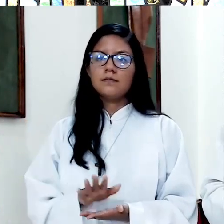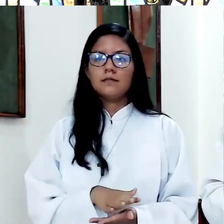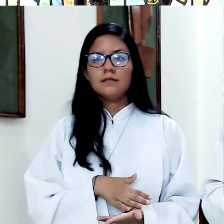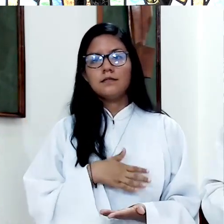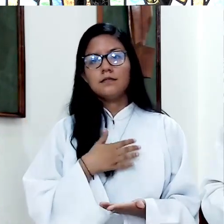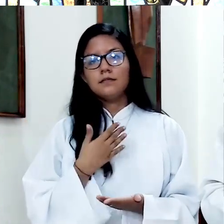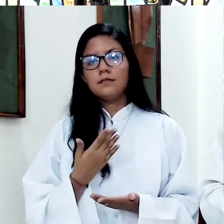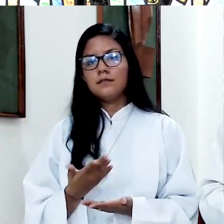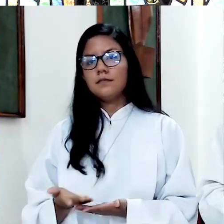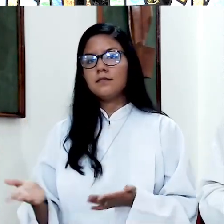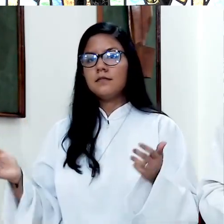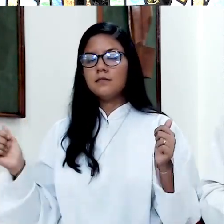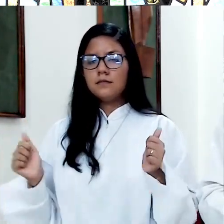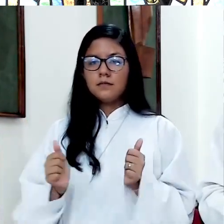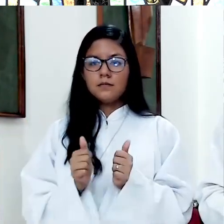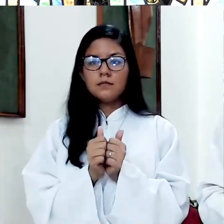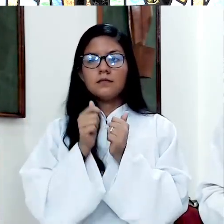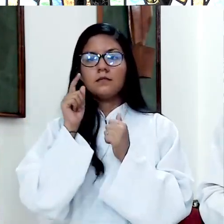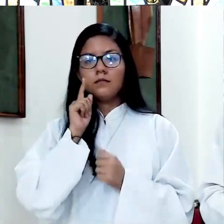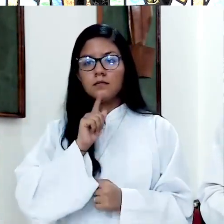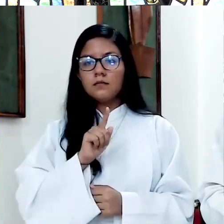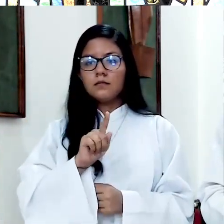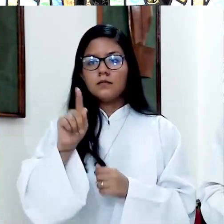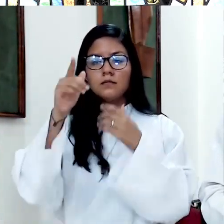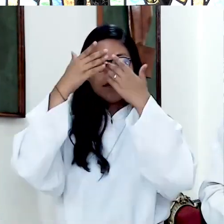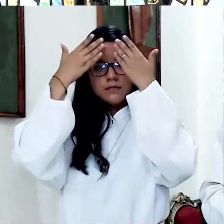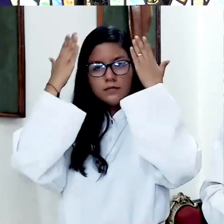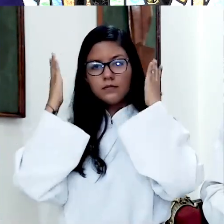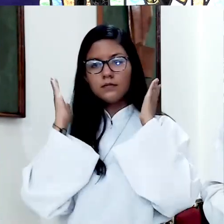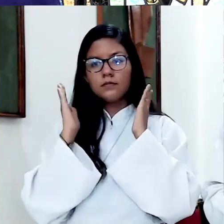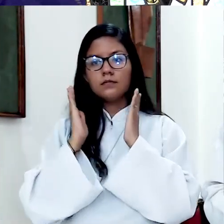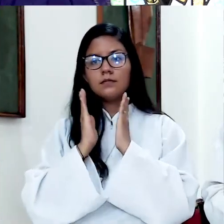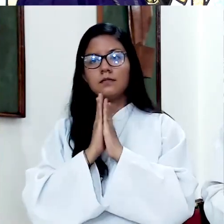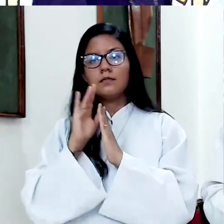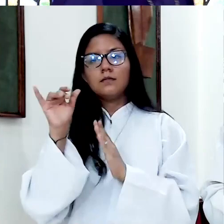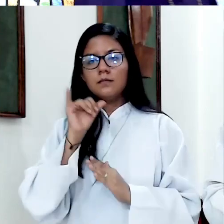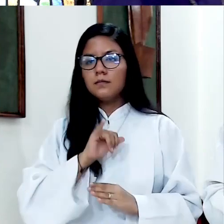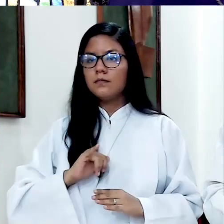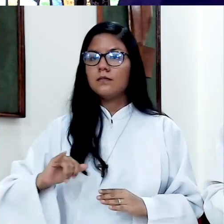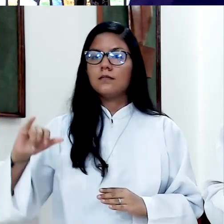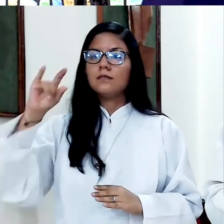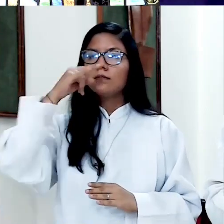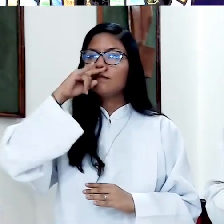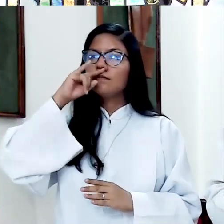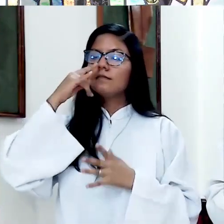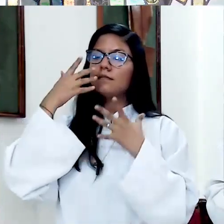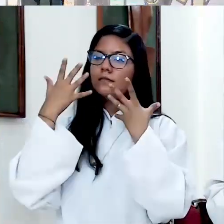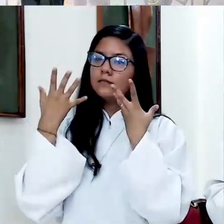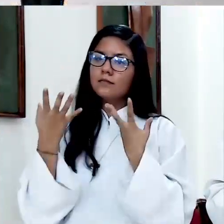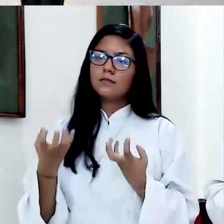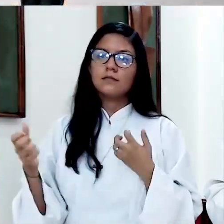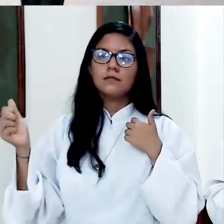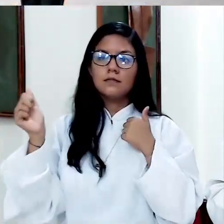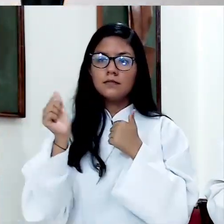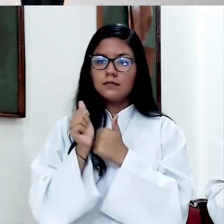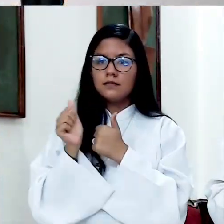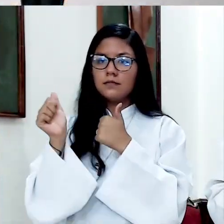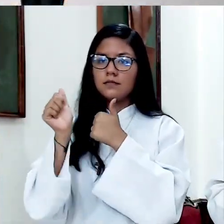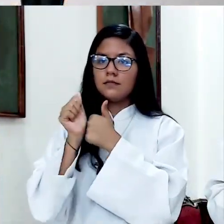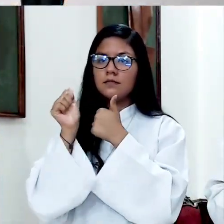Junto a ti, María, como un niño quiero estar. Tómame en